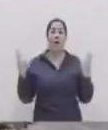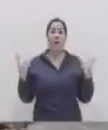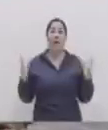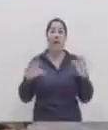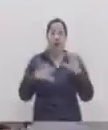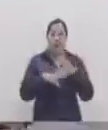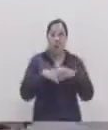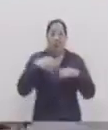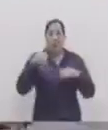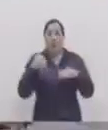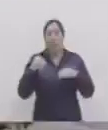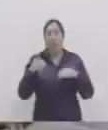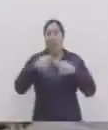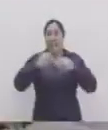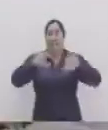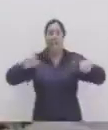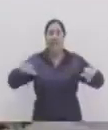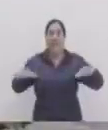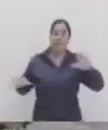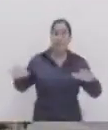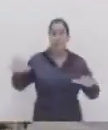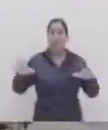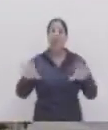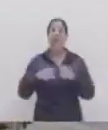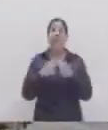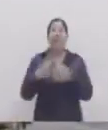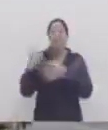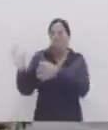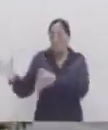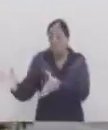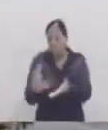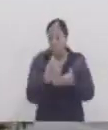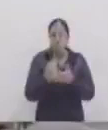la pesca de estos animalitos es mucho más abundante.